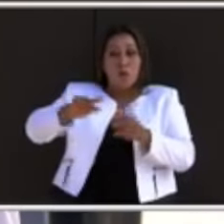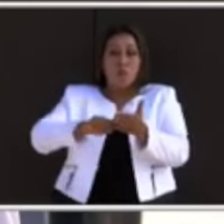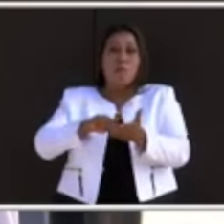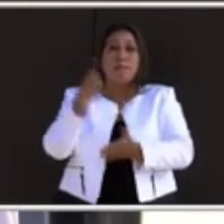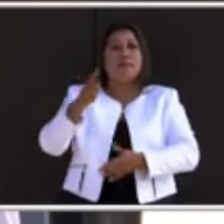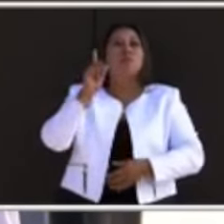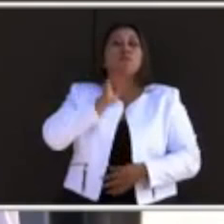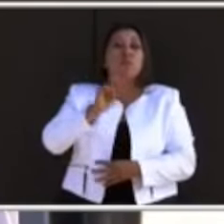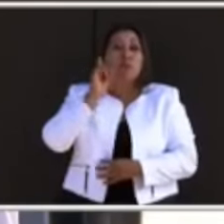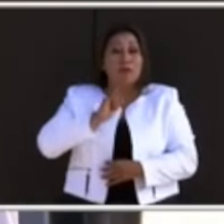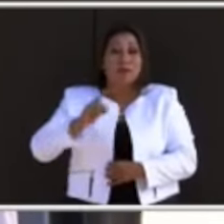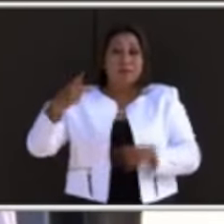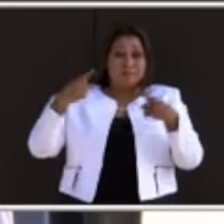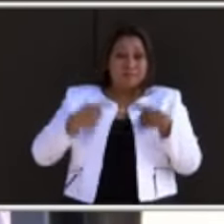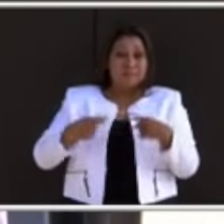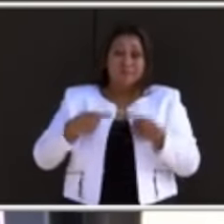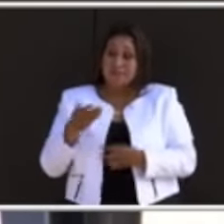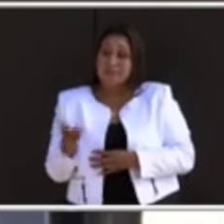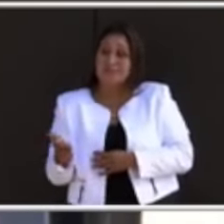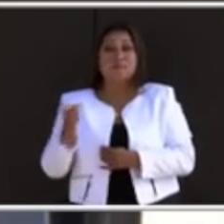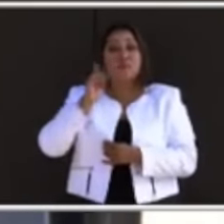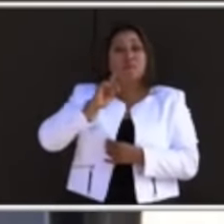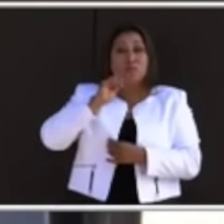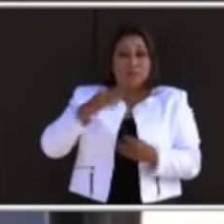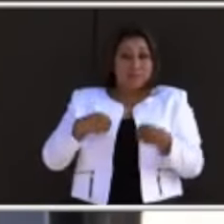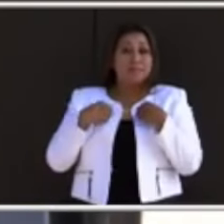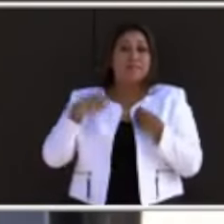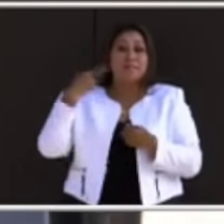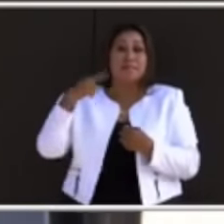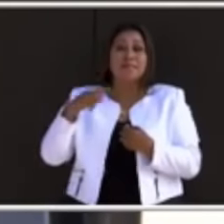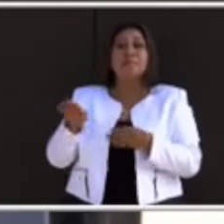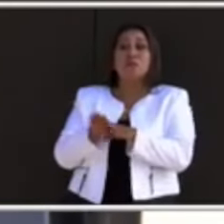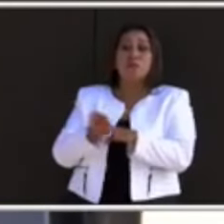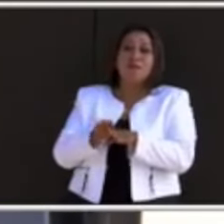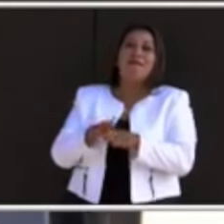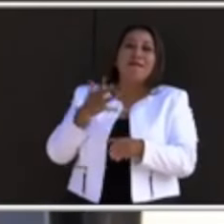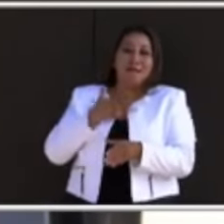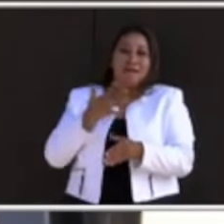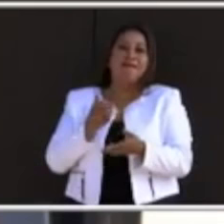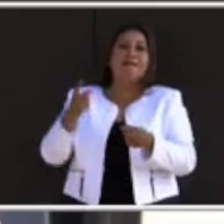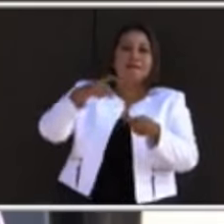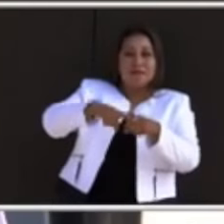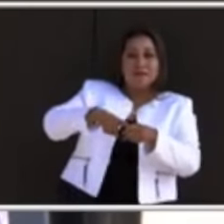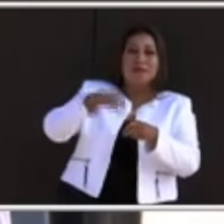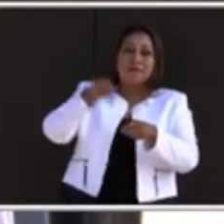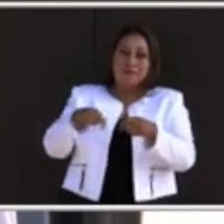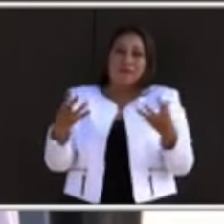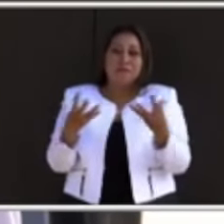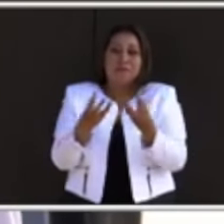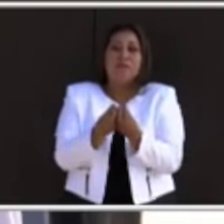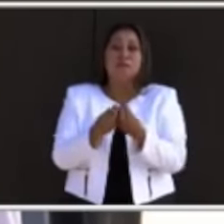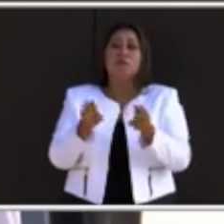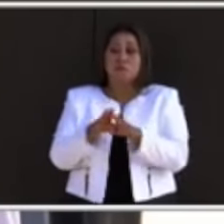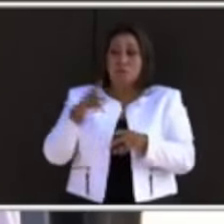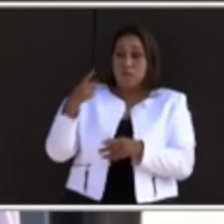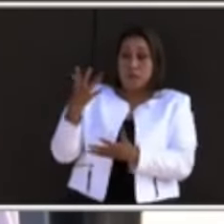veracruzanas estarán en el gabinete del gobierno del Estado y lo estarán por méritos propios,